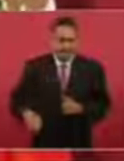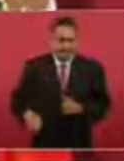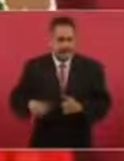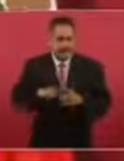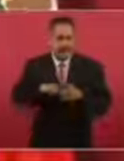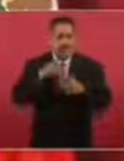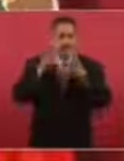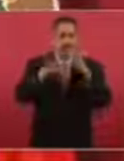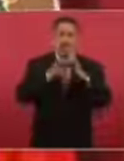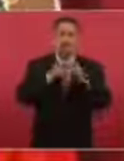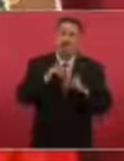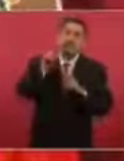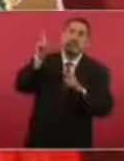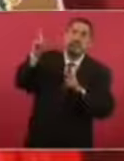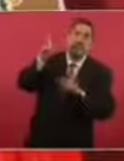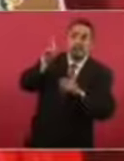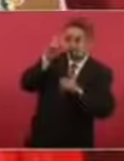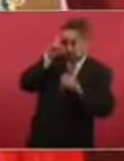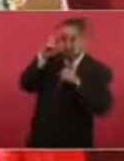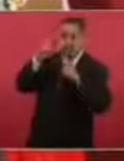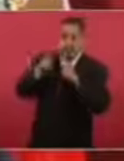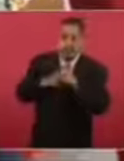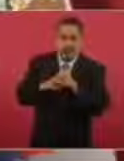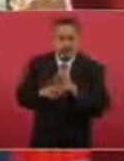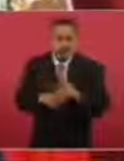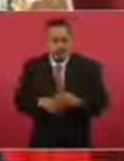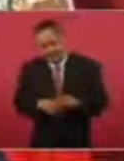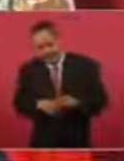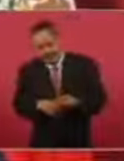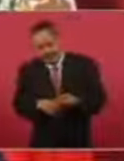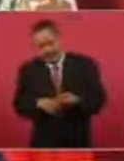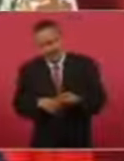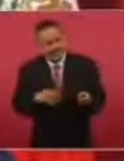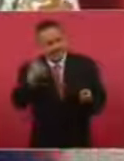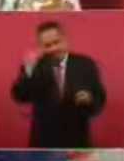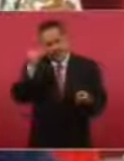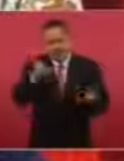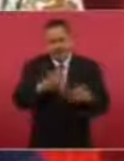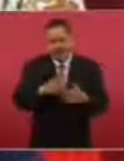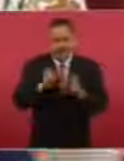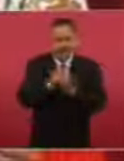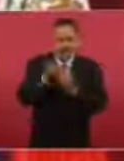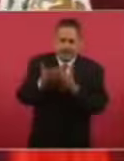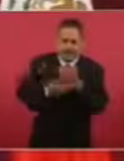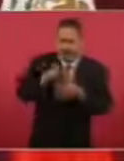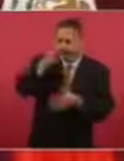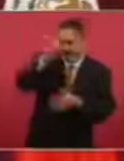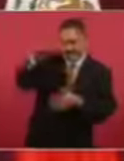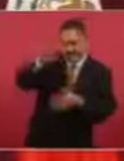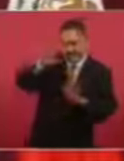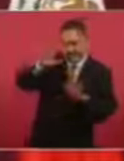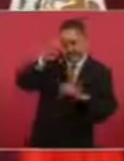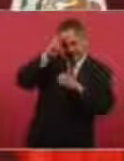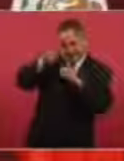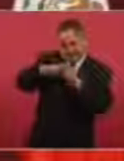Hablaba de Europa. Imagínense cómo están, con todo respeto, los europeos,